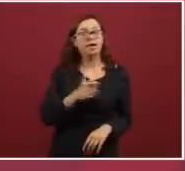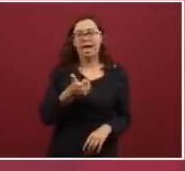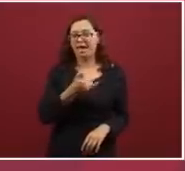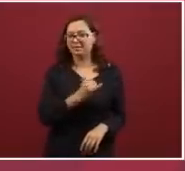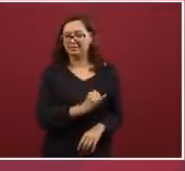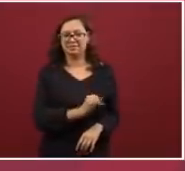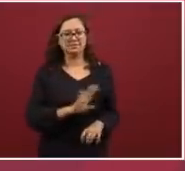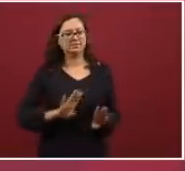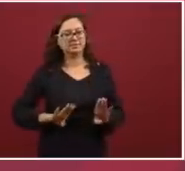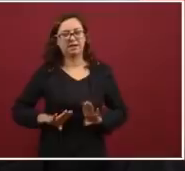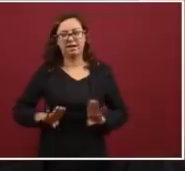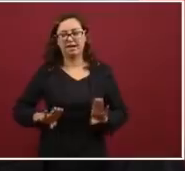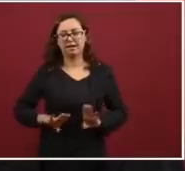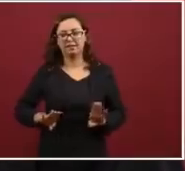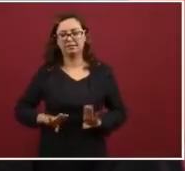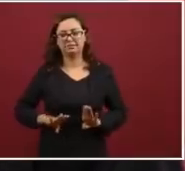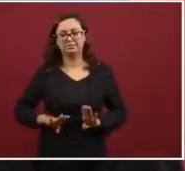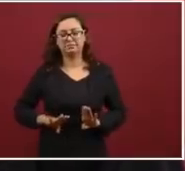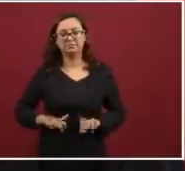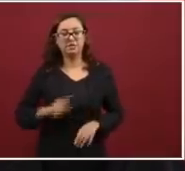Pero imagínense lo que fue